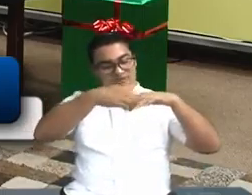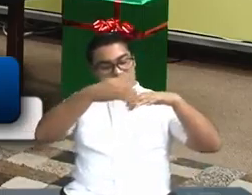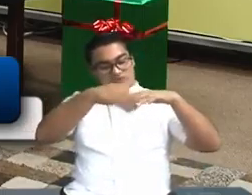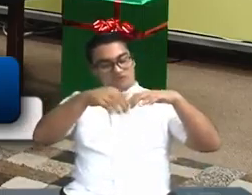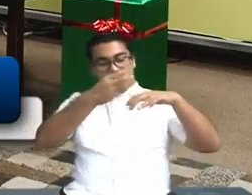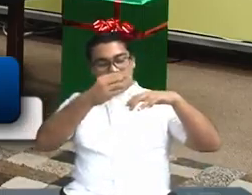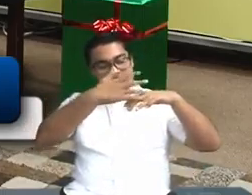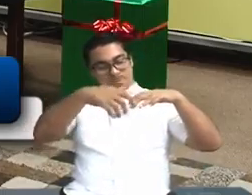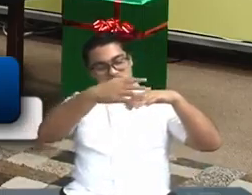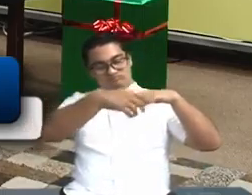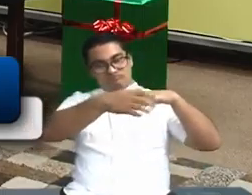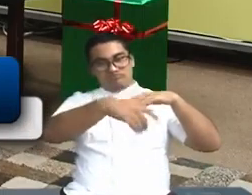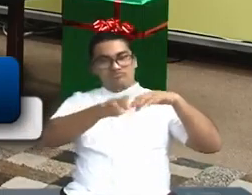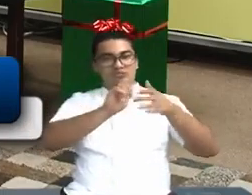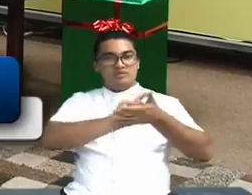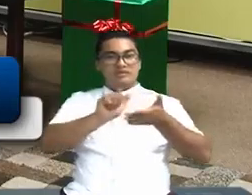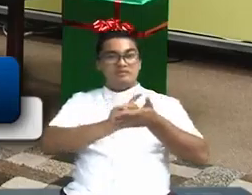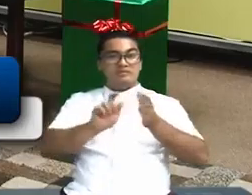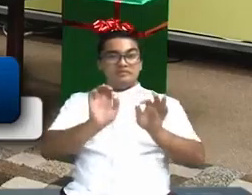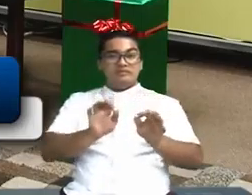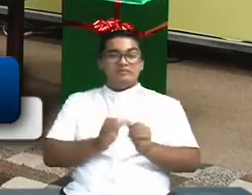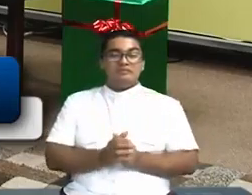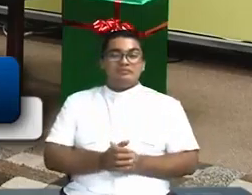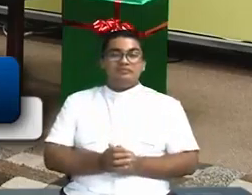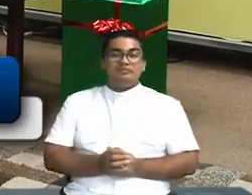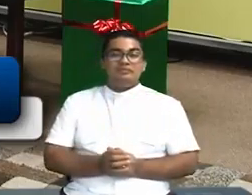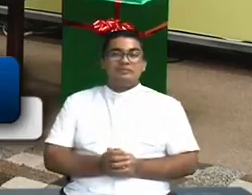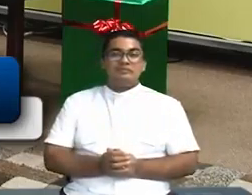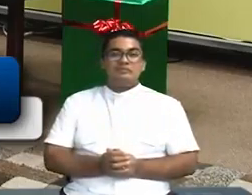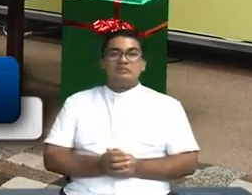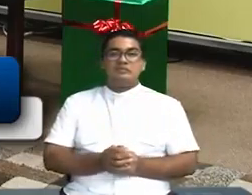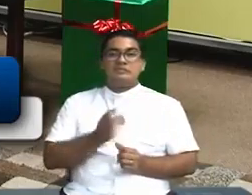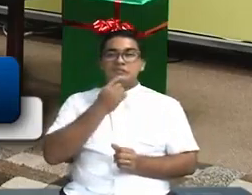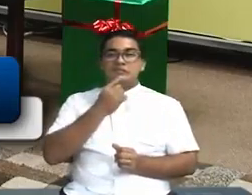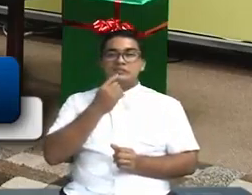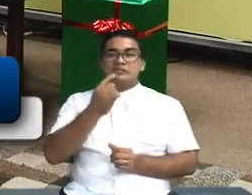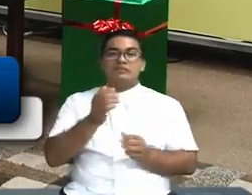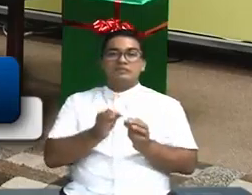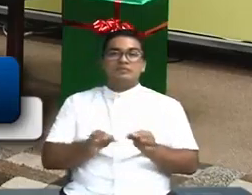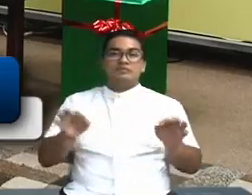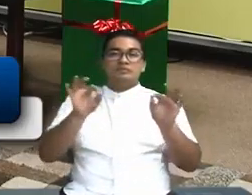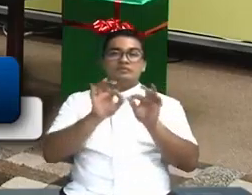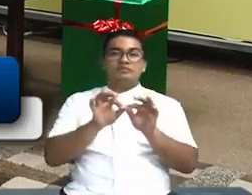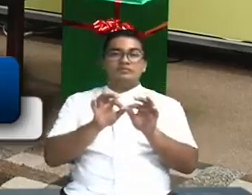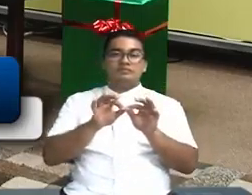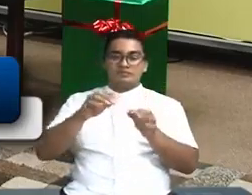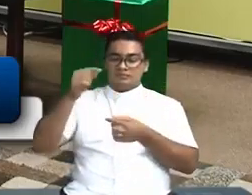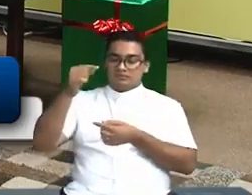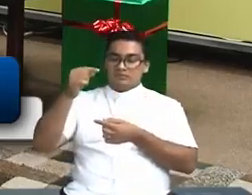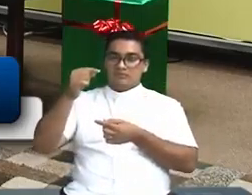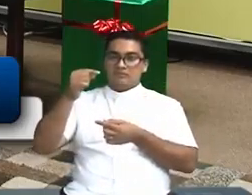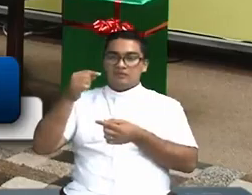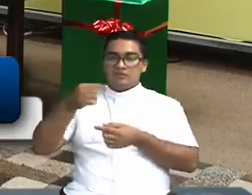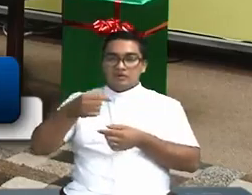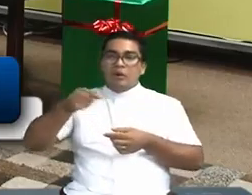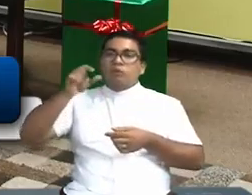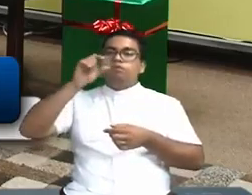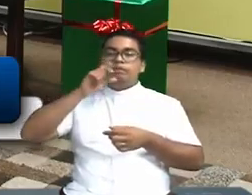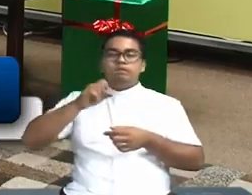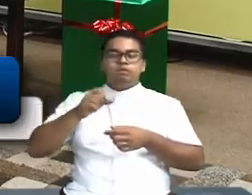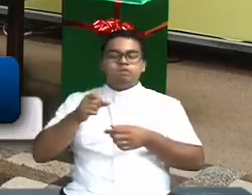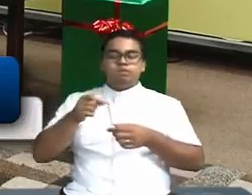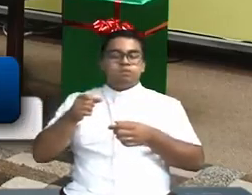residuos alimenticios. ¿Qué tan importante suele ser también aquí el enjuague bucal? Hablando de ese líquido que nos venden en